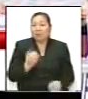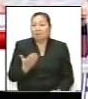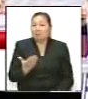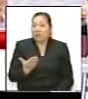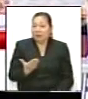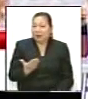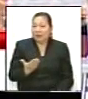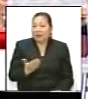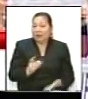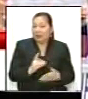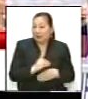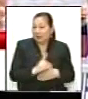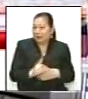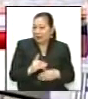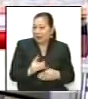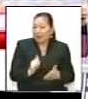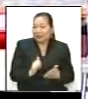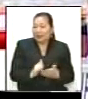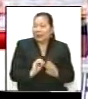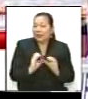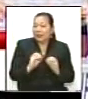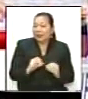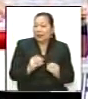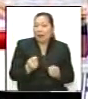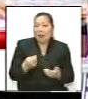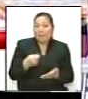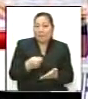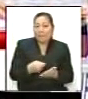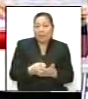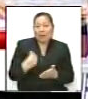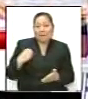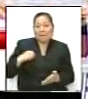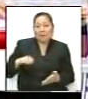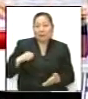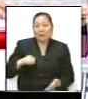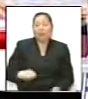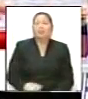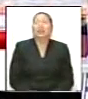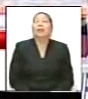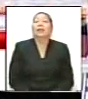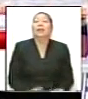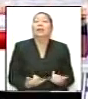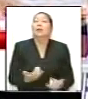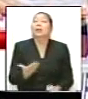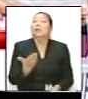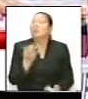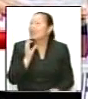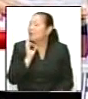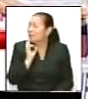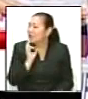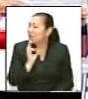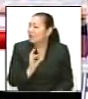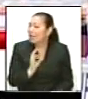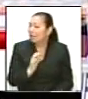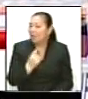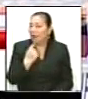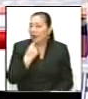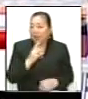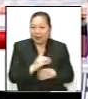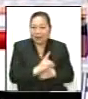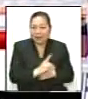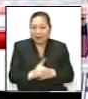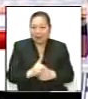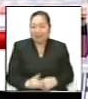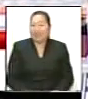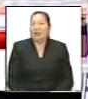que se descentralice y que se dé el dinero a las municipalidades. Esto se lo pedimos siempre. La